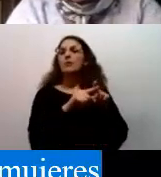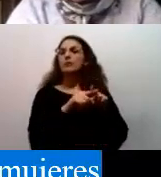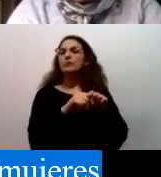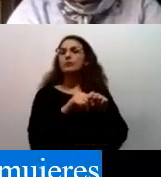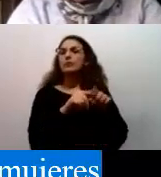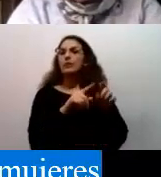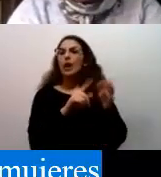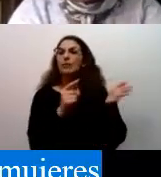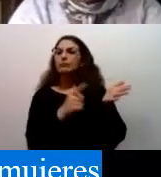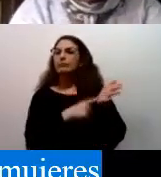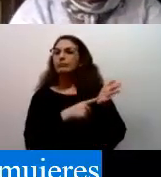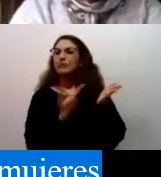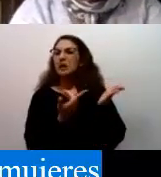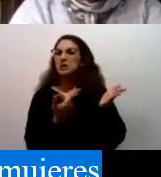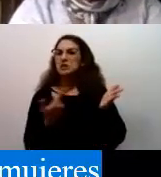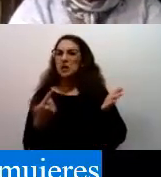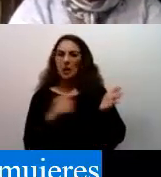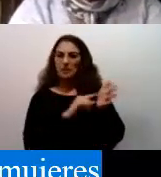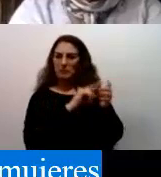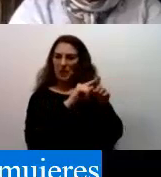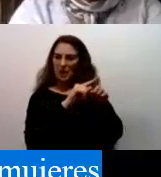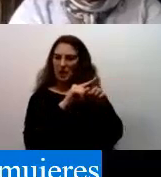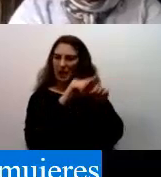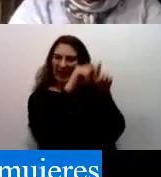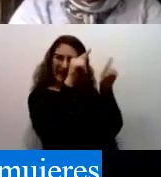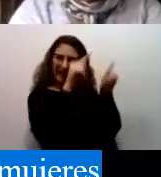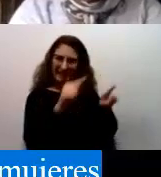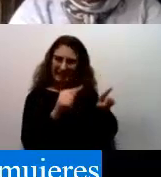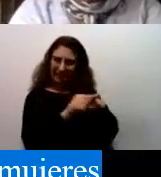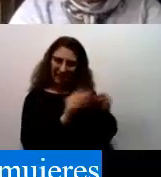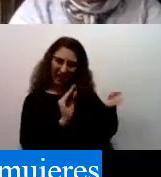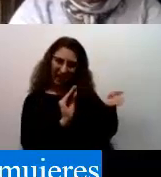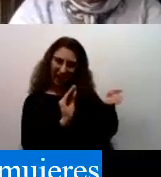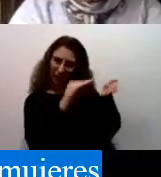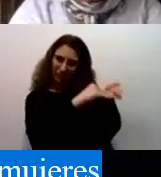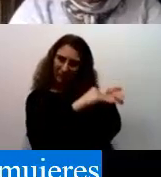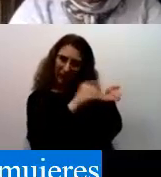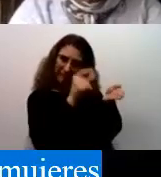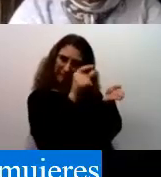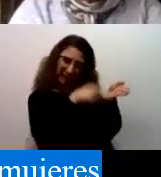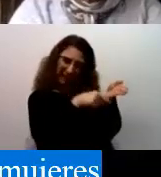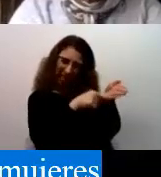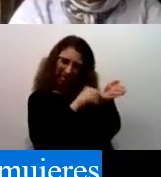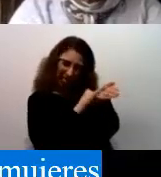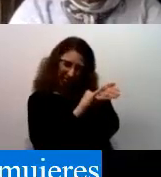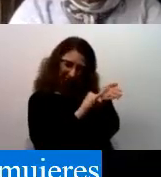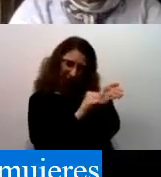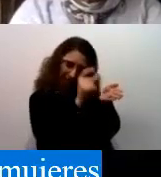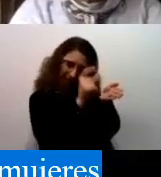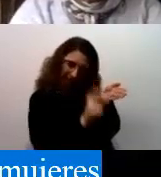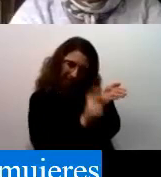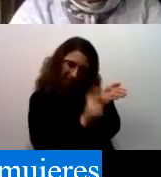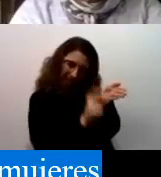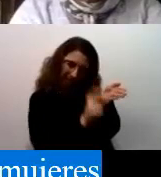No es un impedimento el que la persona tenga dentro del certificado de discapacidad contenga el certificado de